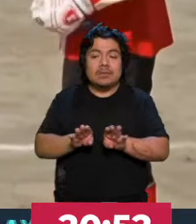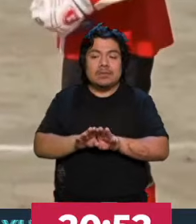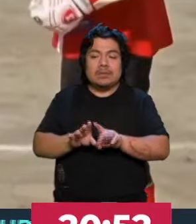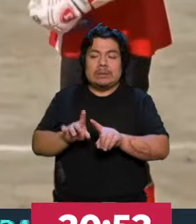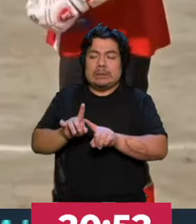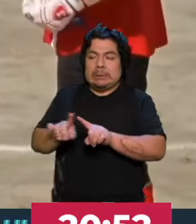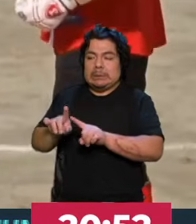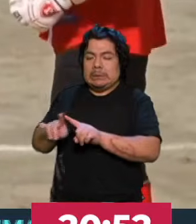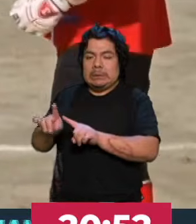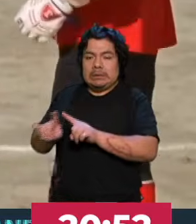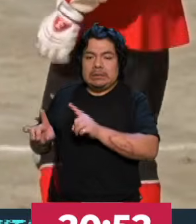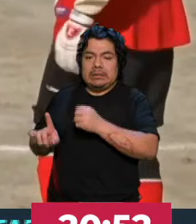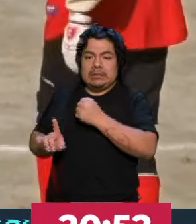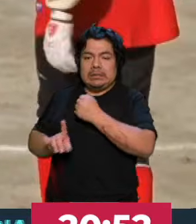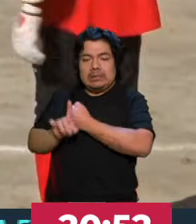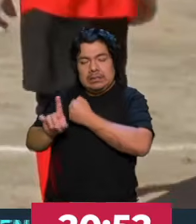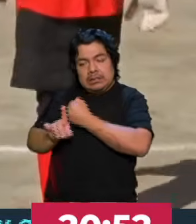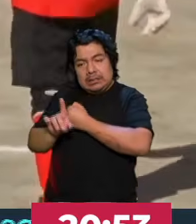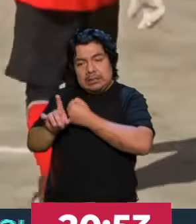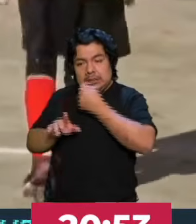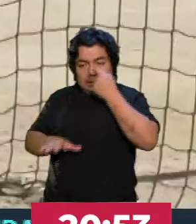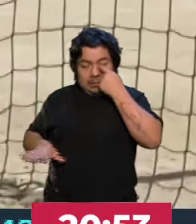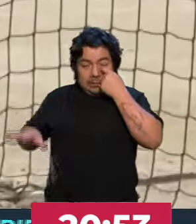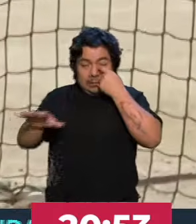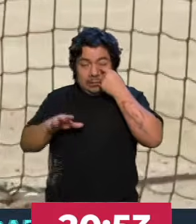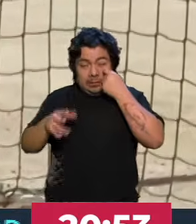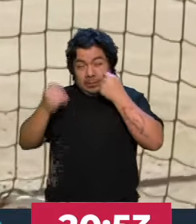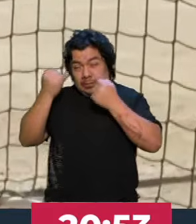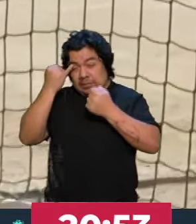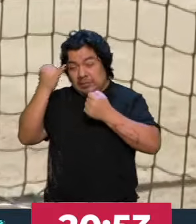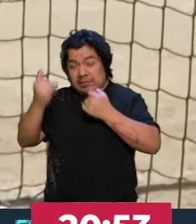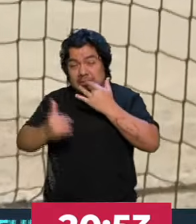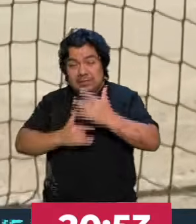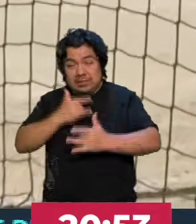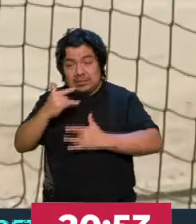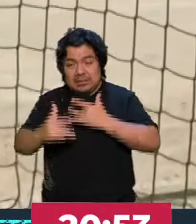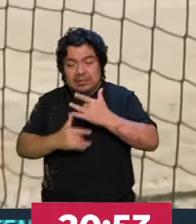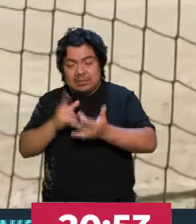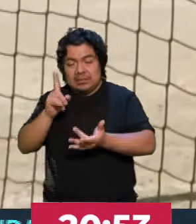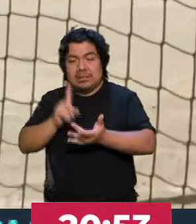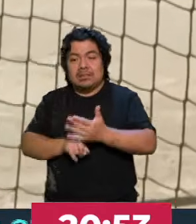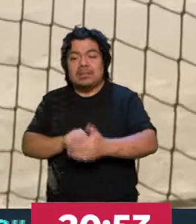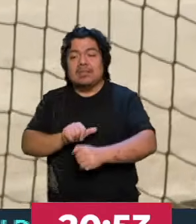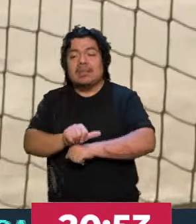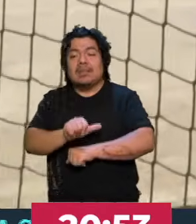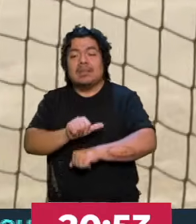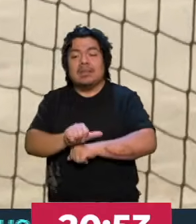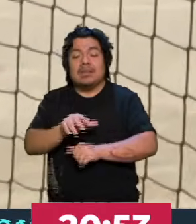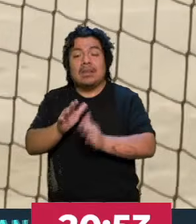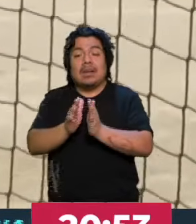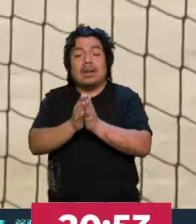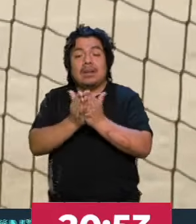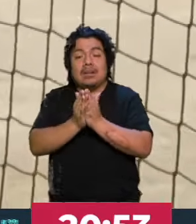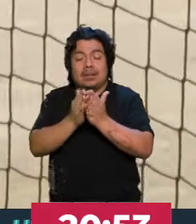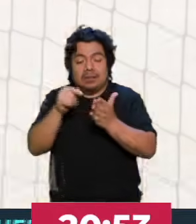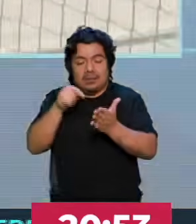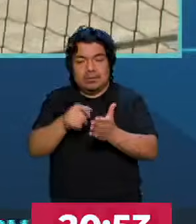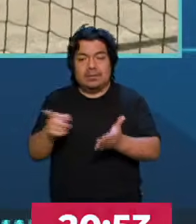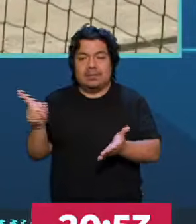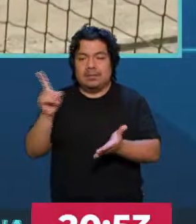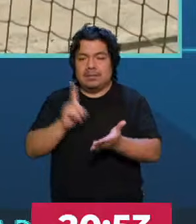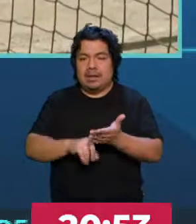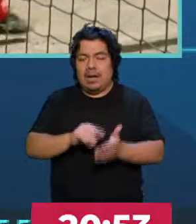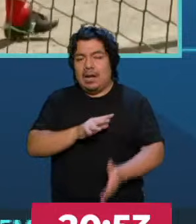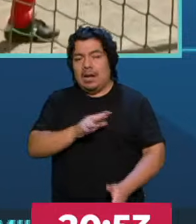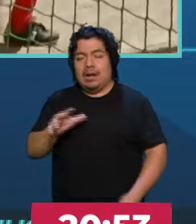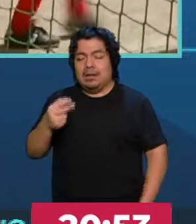distintos problemas en la lógica de las emociones de los argentinos. Tiene una novela extraordinaria que